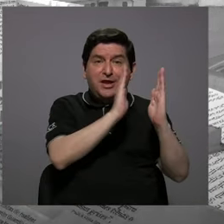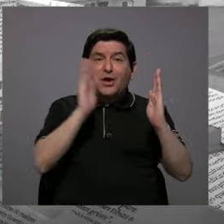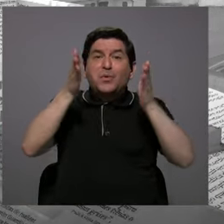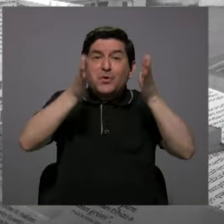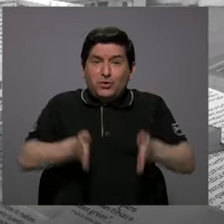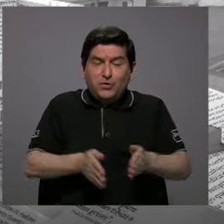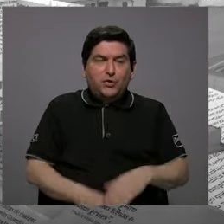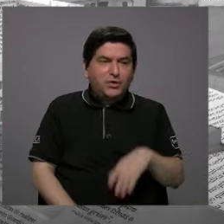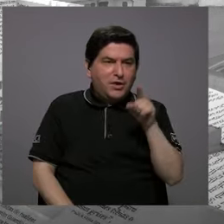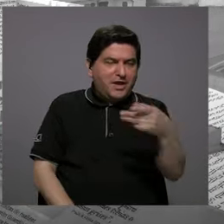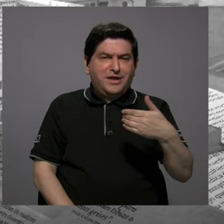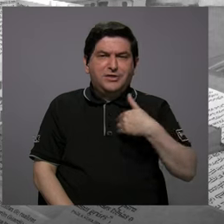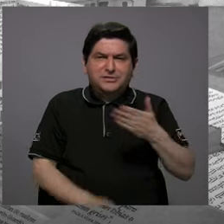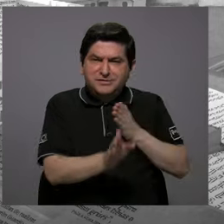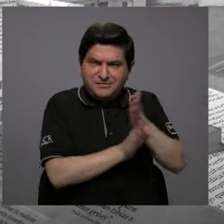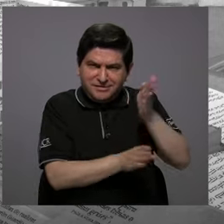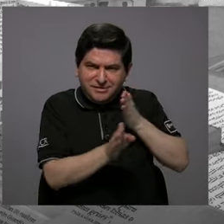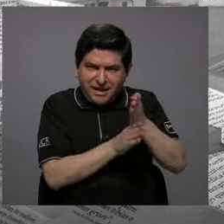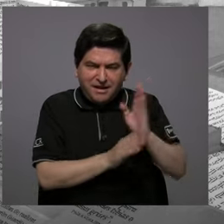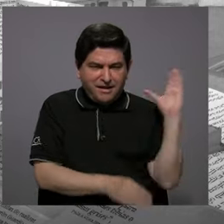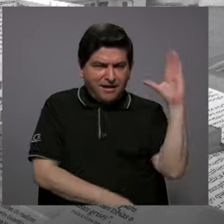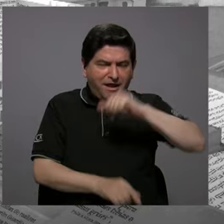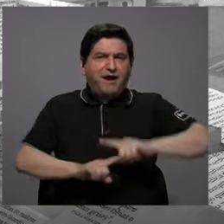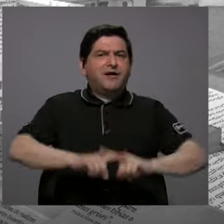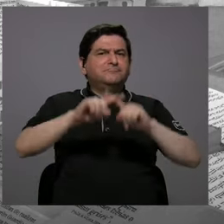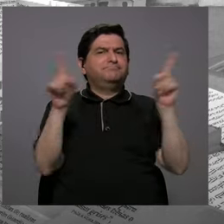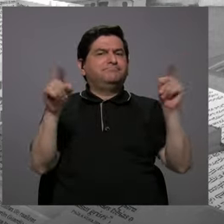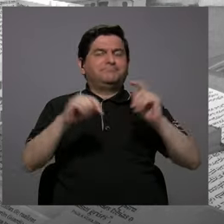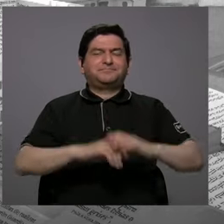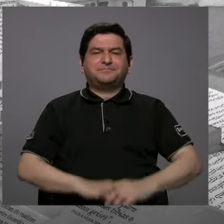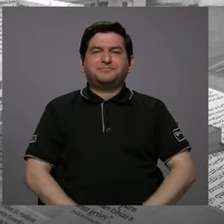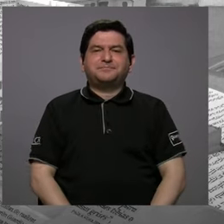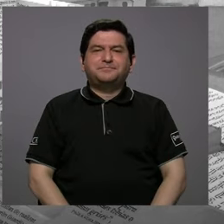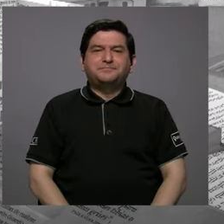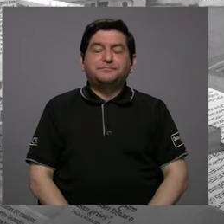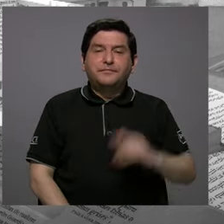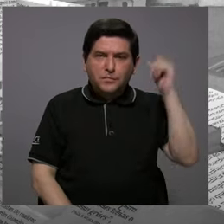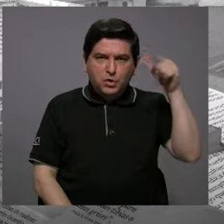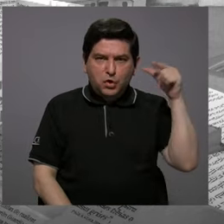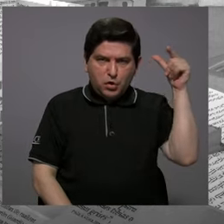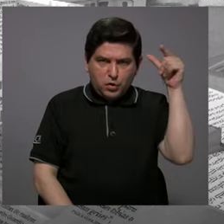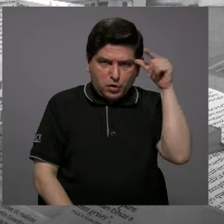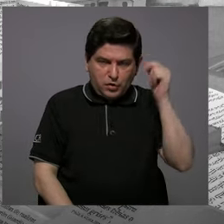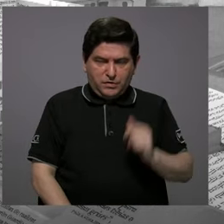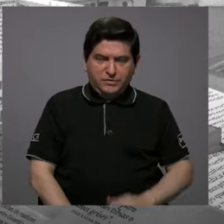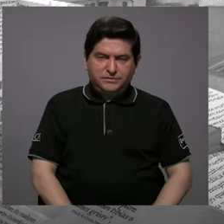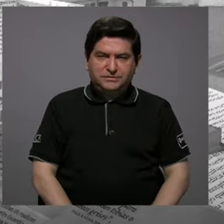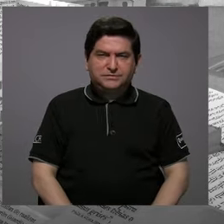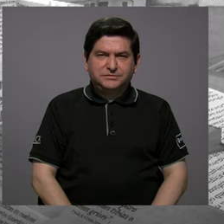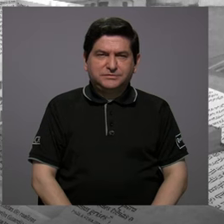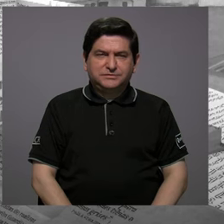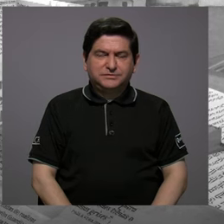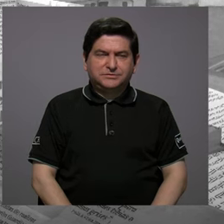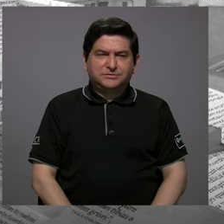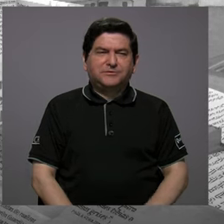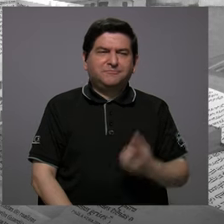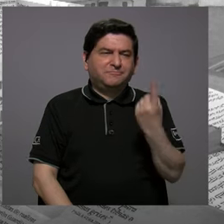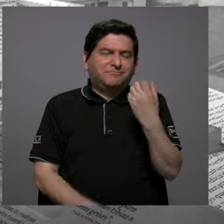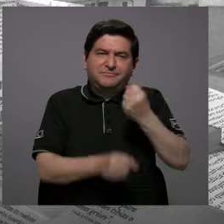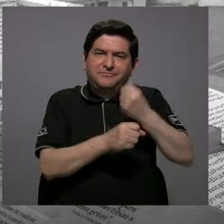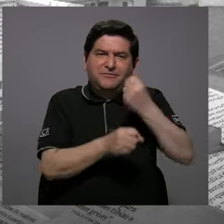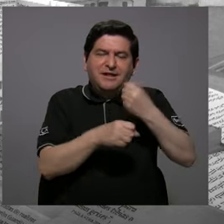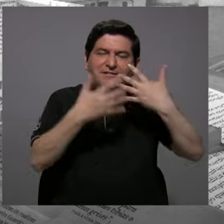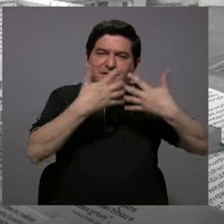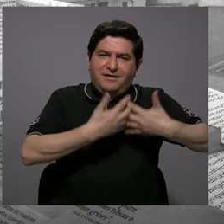que Ya que ellos tengan una carrera se nota la diferencia sin duda por ahí queda trabajar más en la